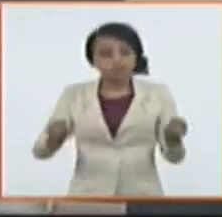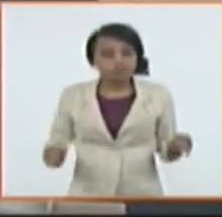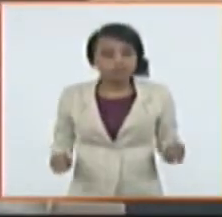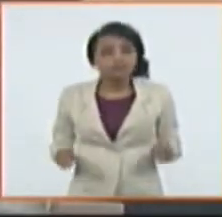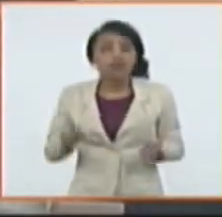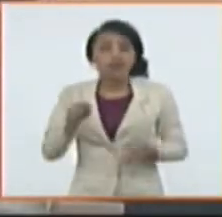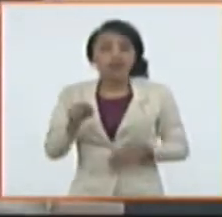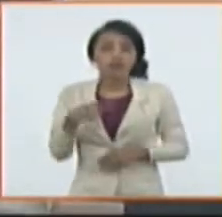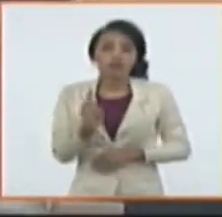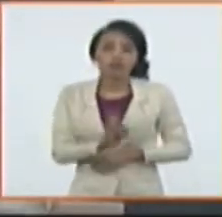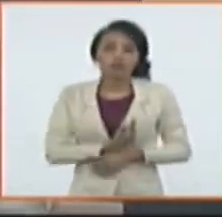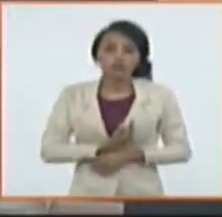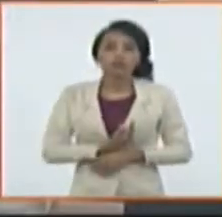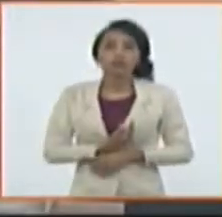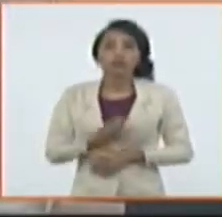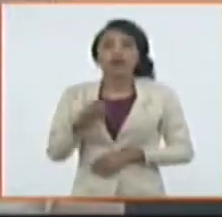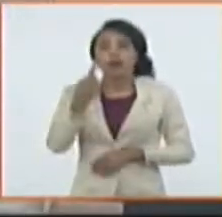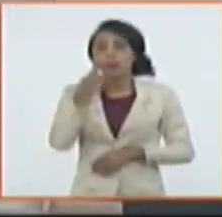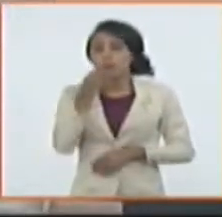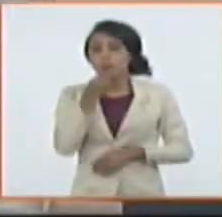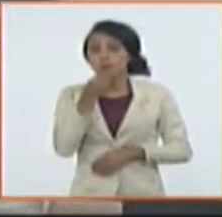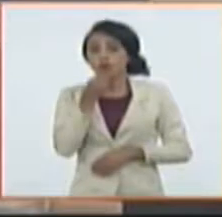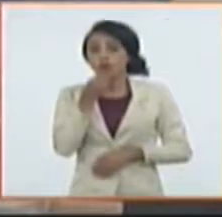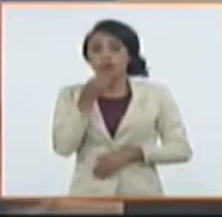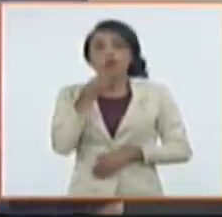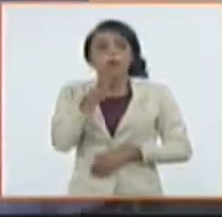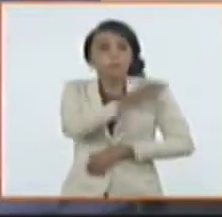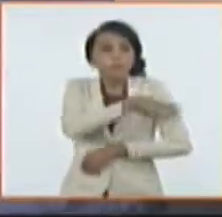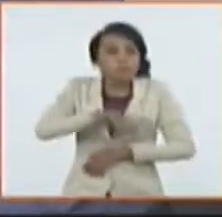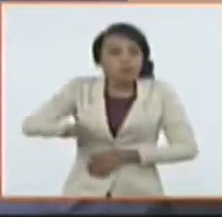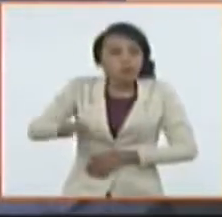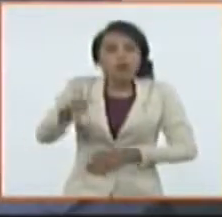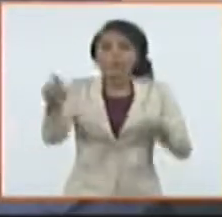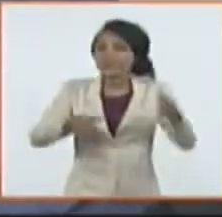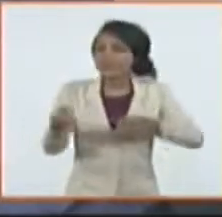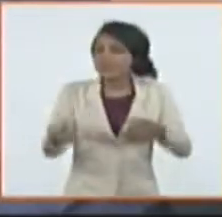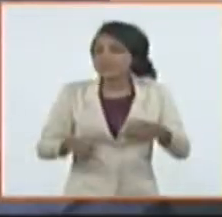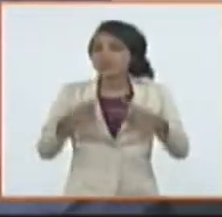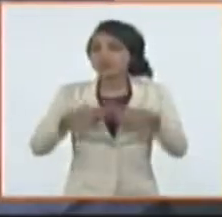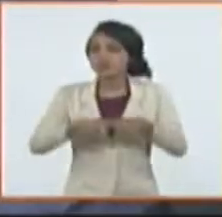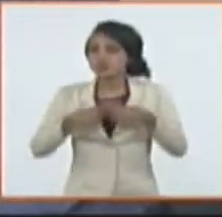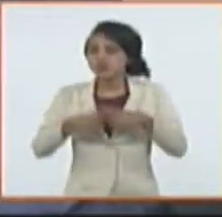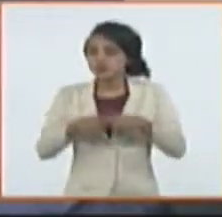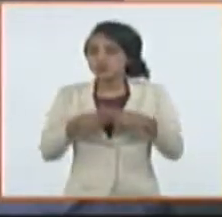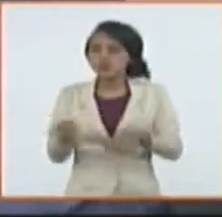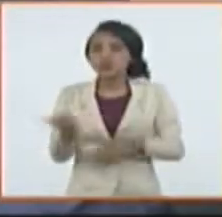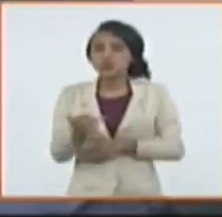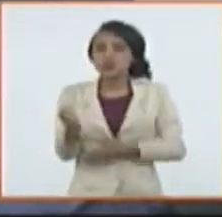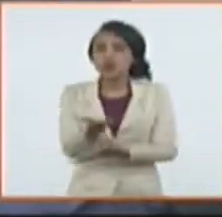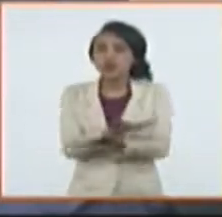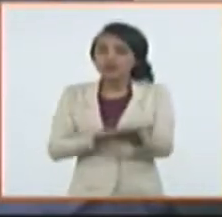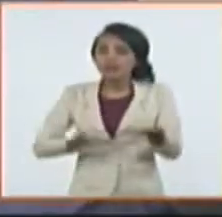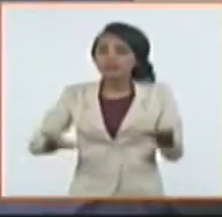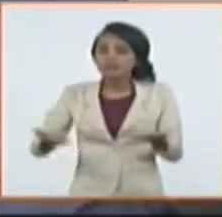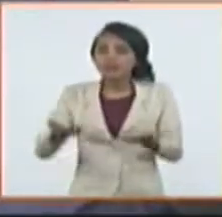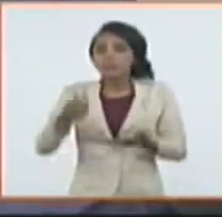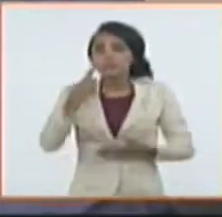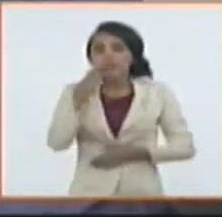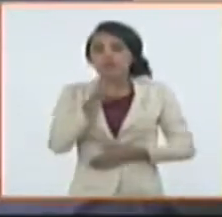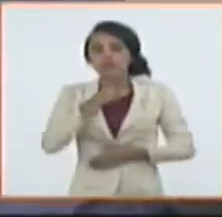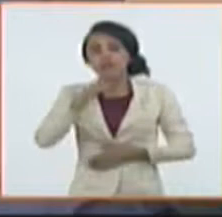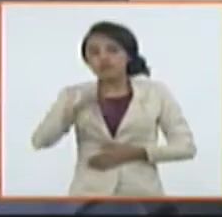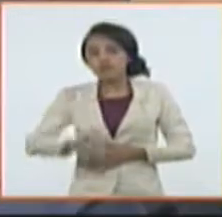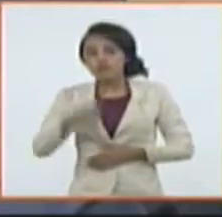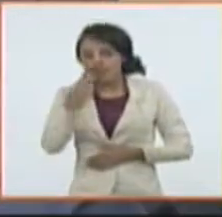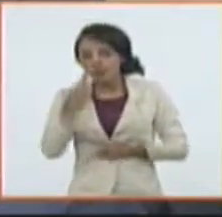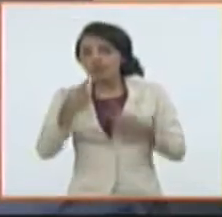movilizar, logramos participación, logramos soluciones y después también con participación popular evaluamos resultados